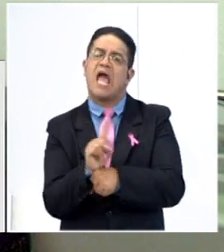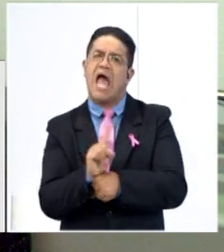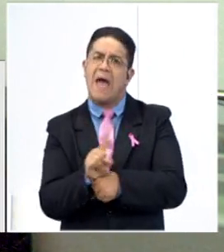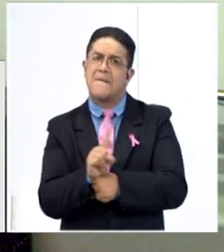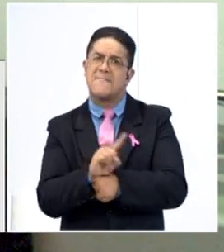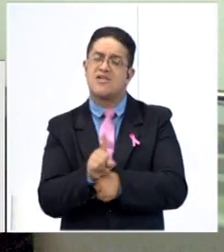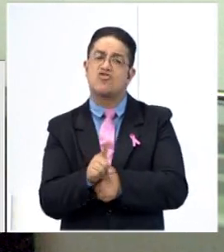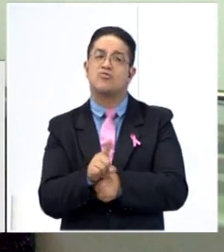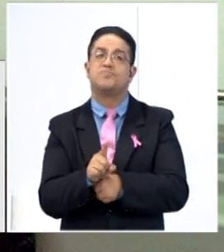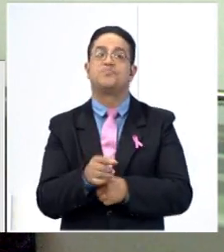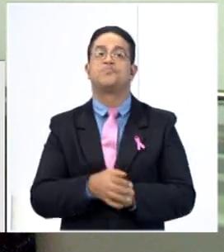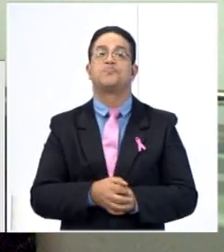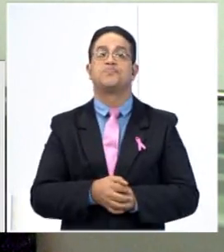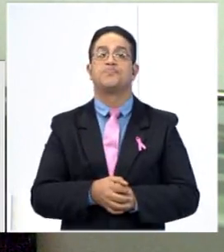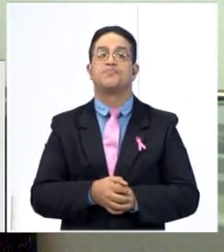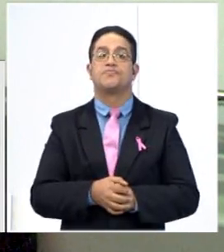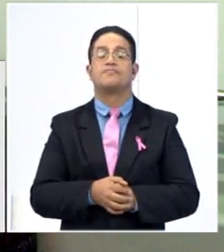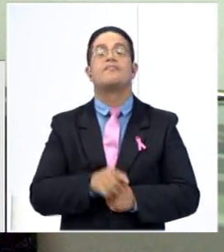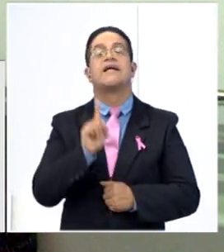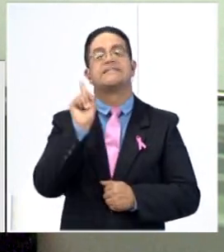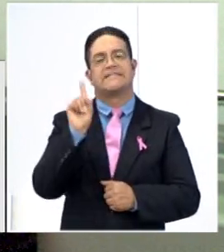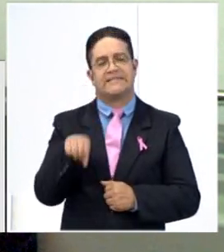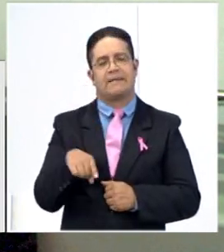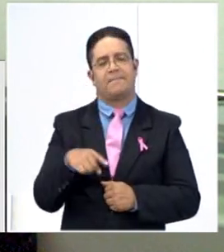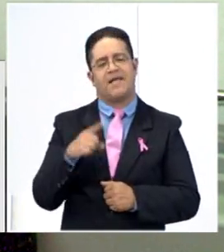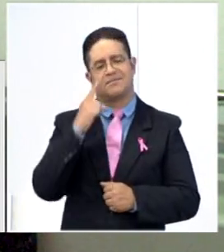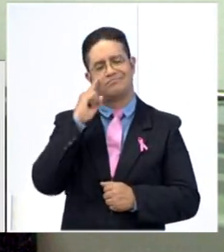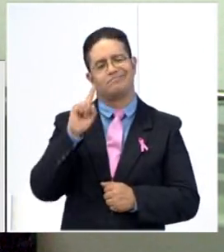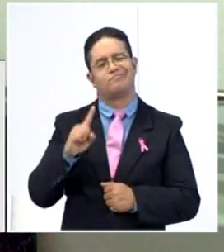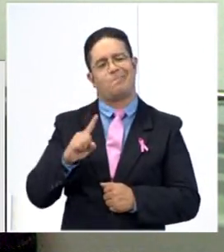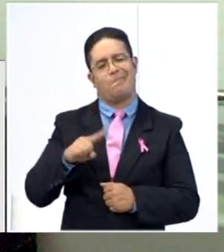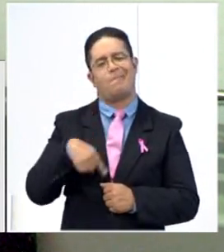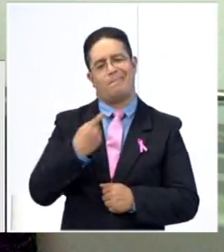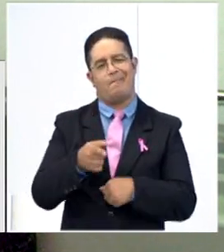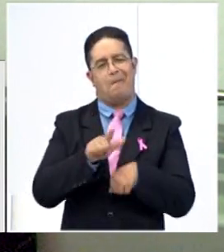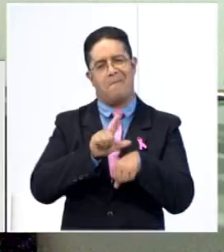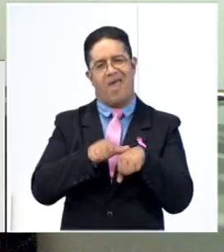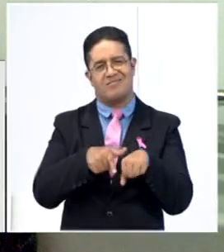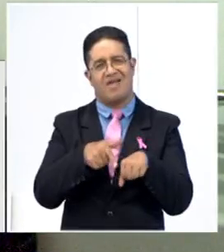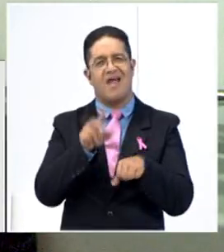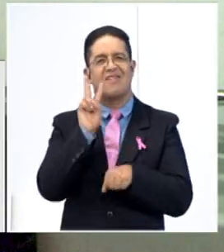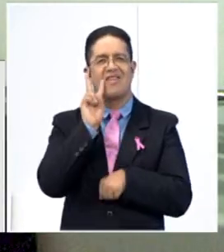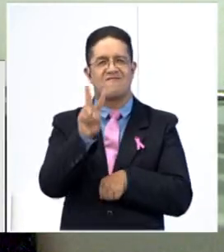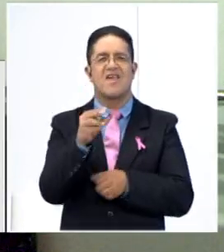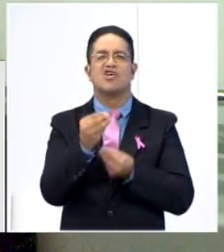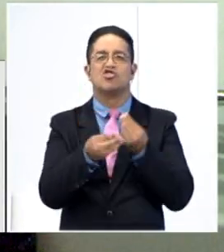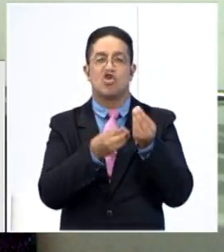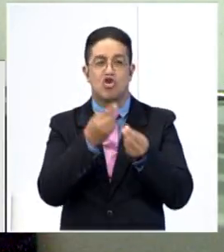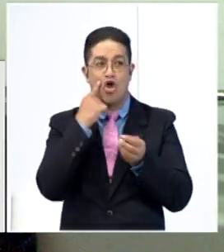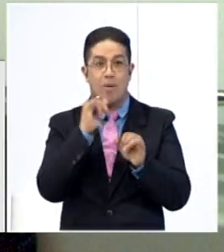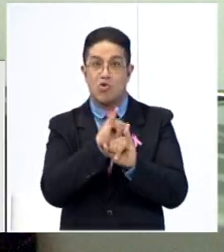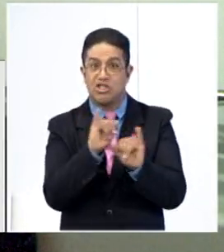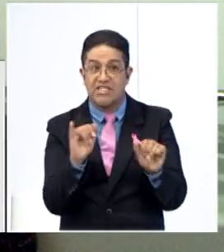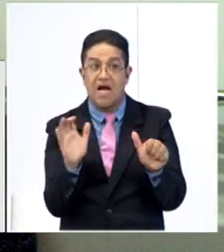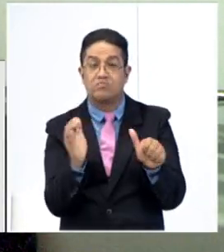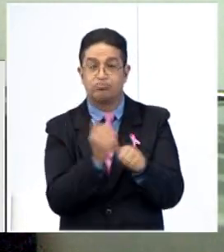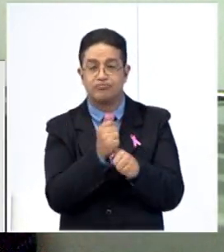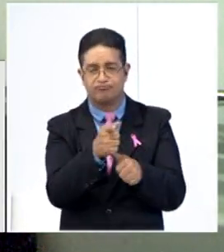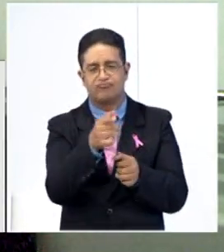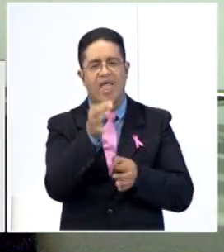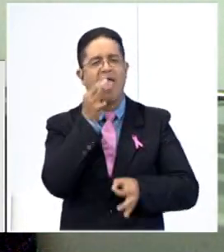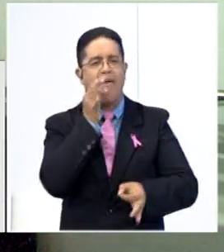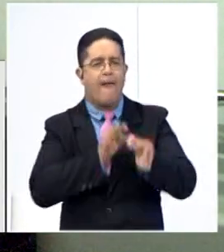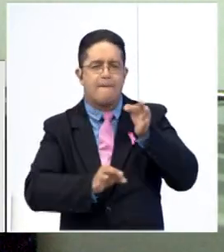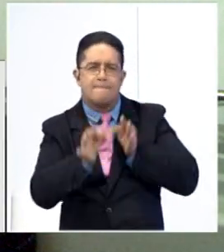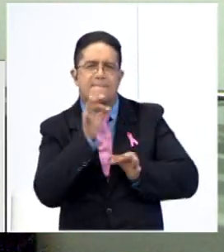de ellos. También nosotros en la próxima parte vamos a estar viendo parte de lo que es la imagen que ya se realizó para que nos explique